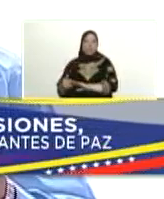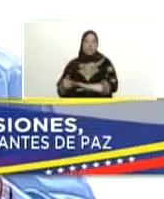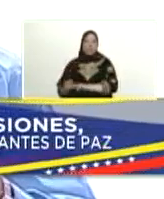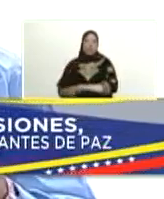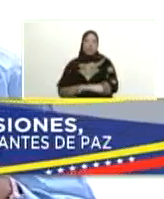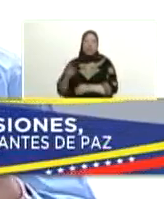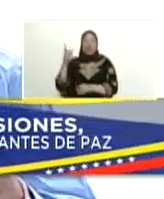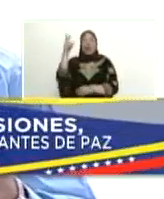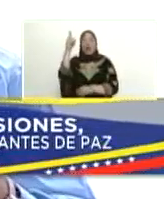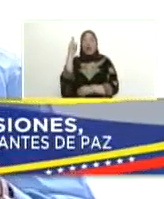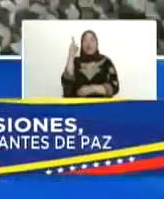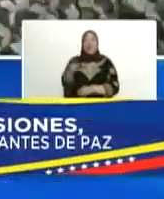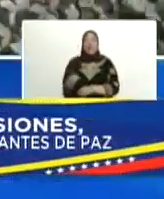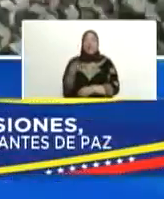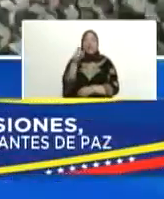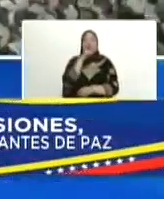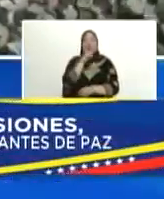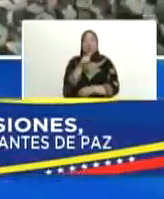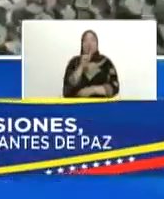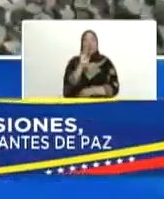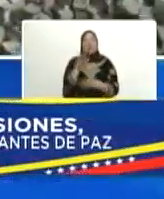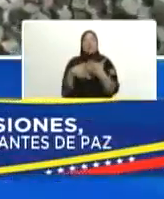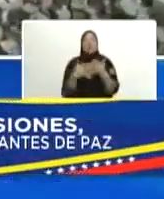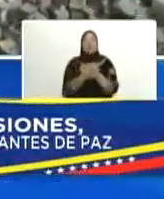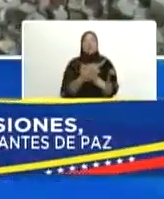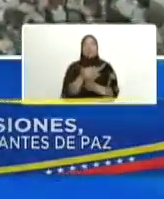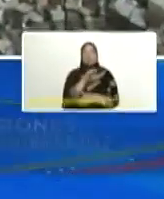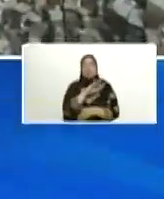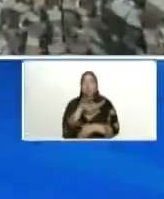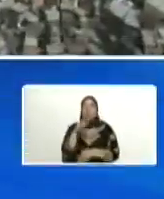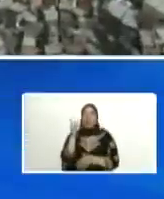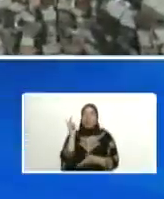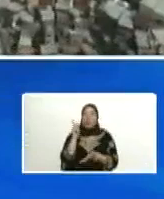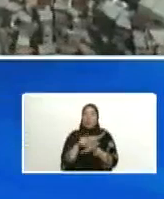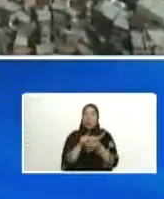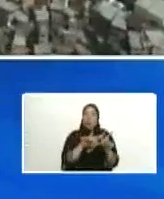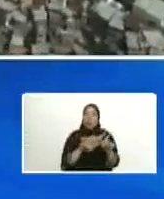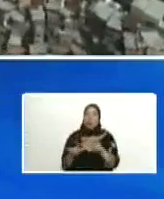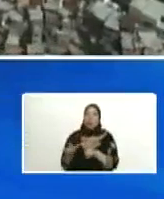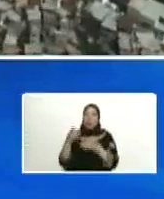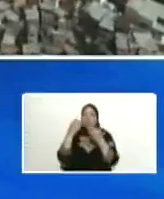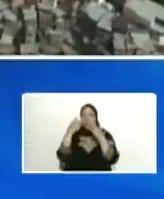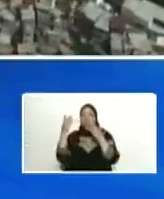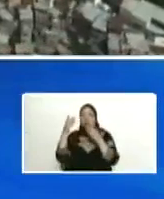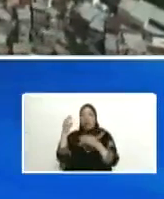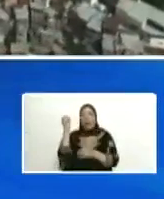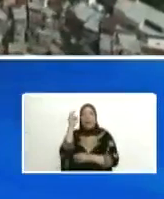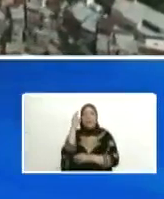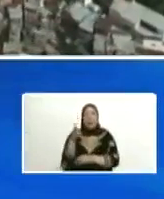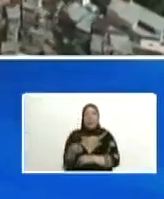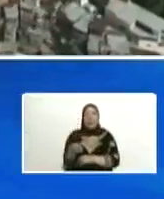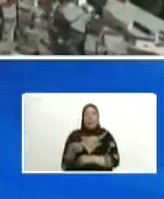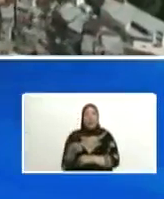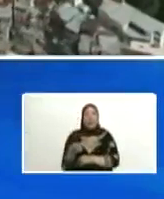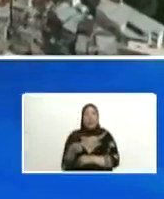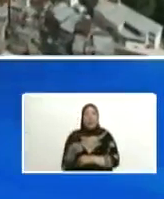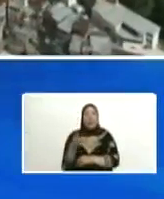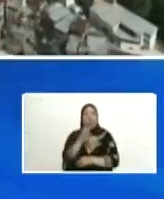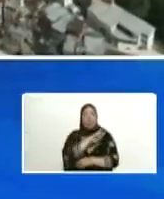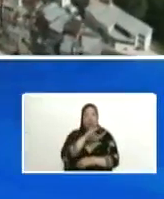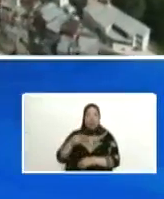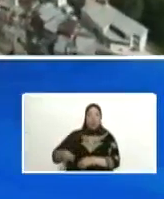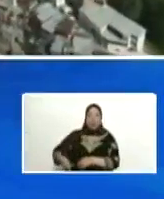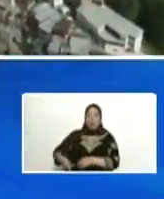en Petare, Petare, Petare, Petare. ¿Ah? Ya tenemos allá en Petare a nuestra